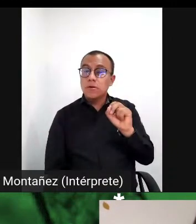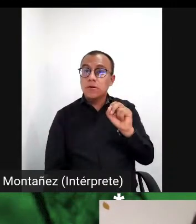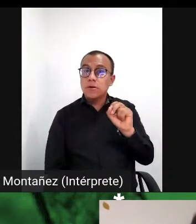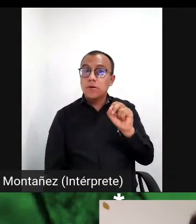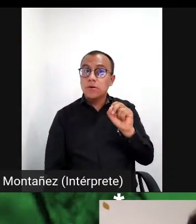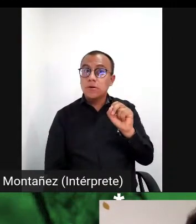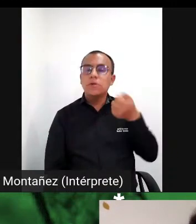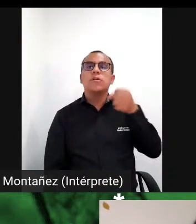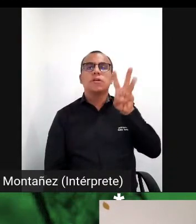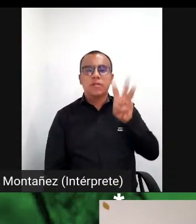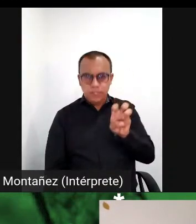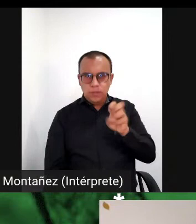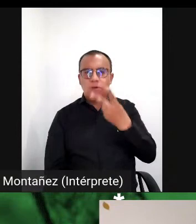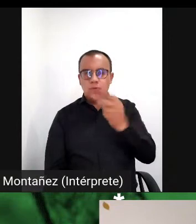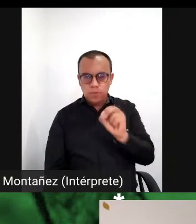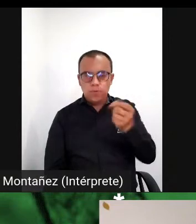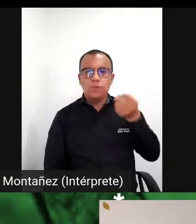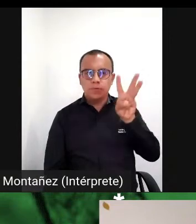2018.